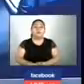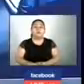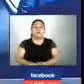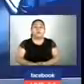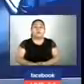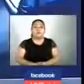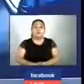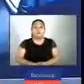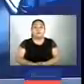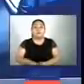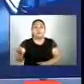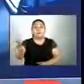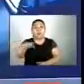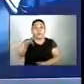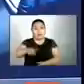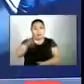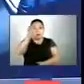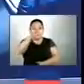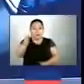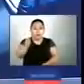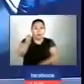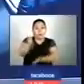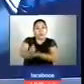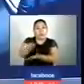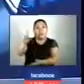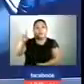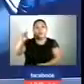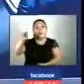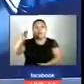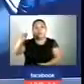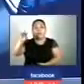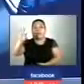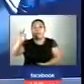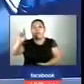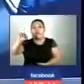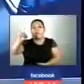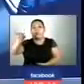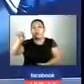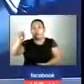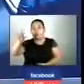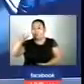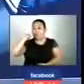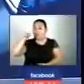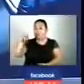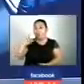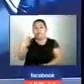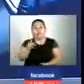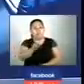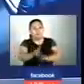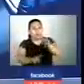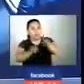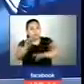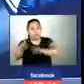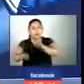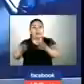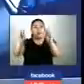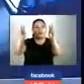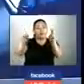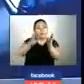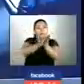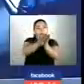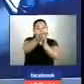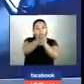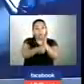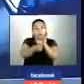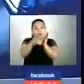La marca salvadoreña Don Frijol ha sido reconocida recientemente según una encuesta de una revista económica como la marca